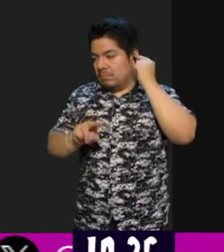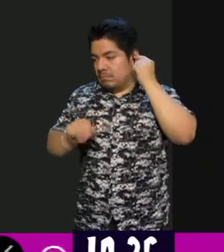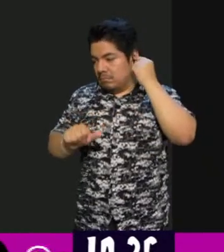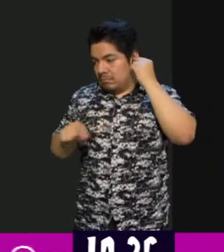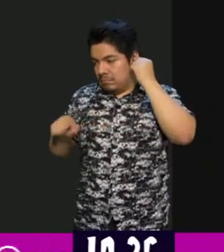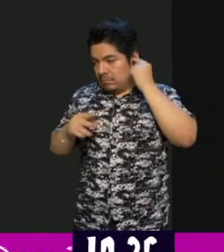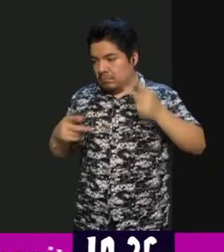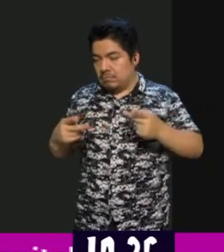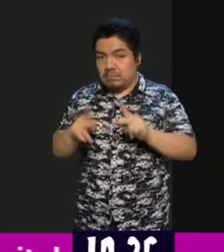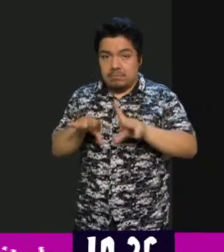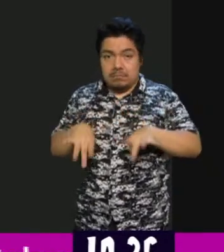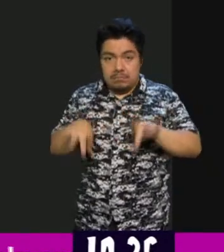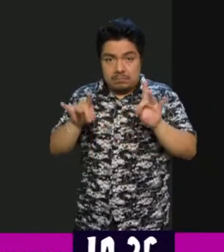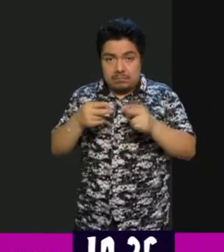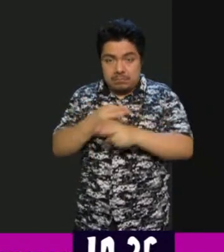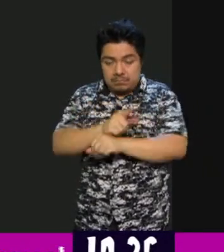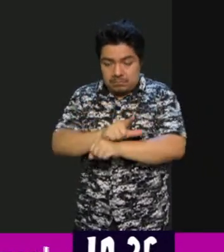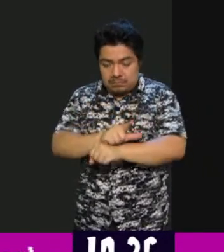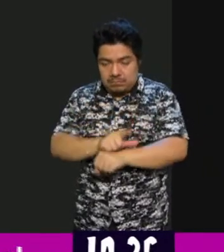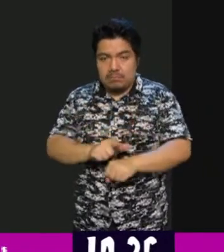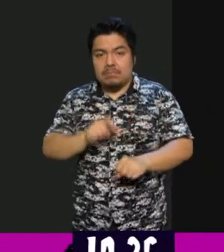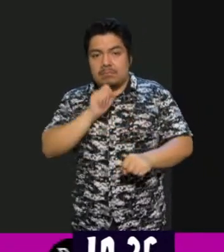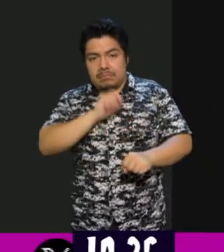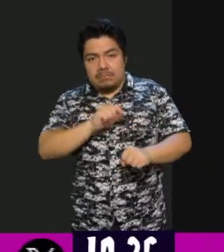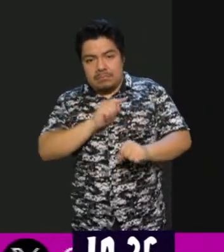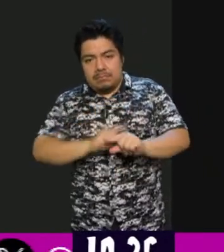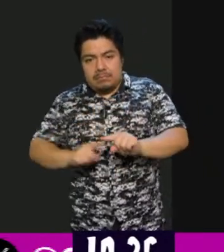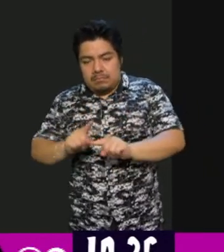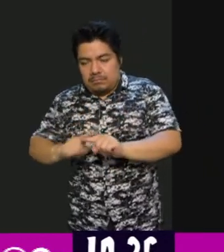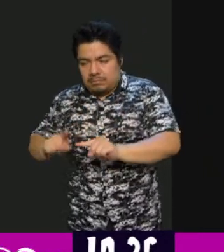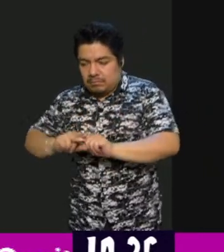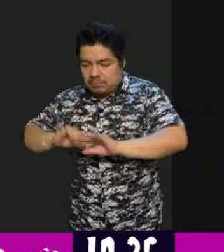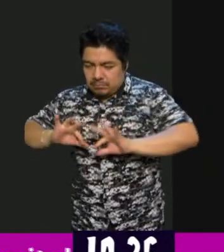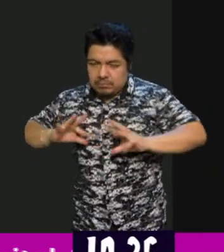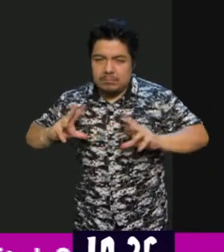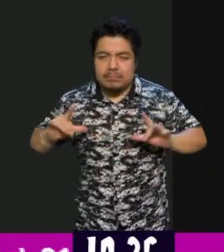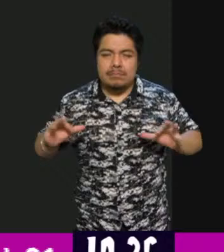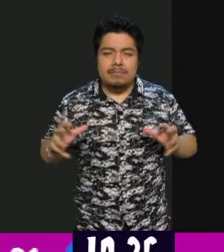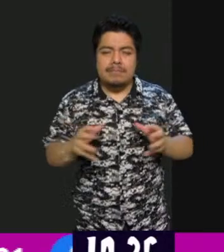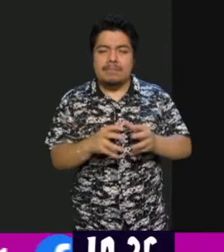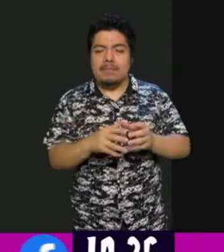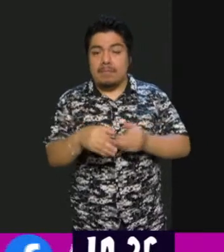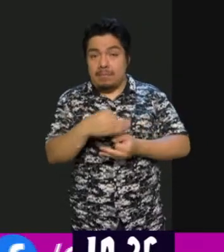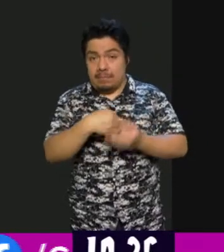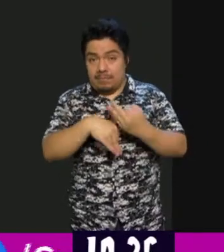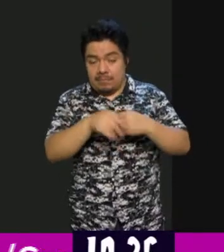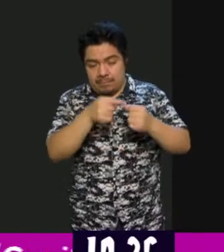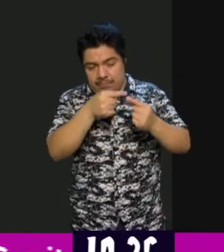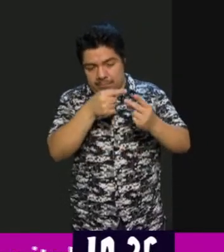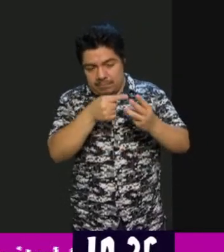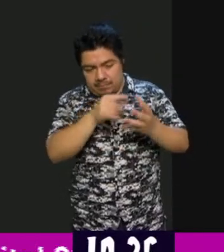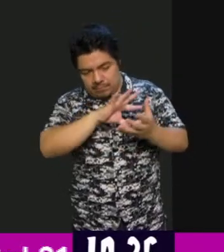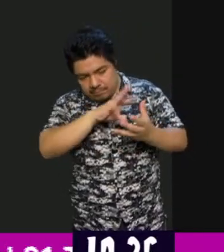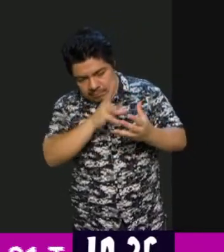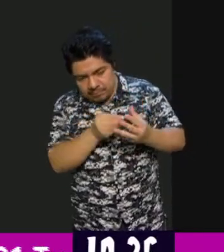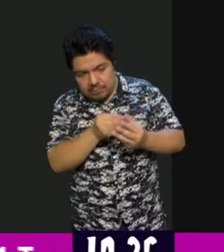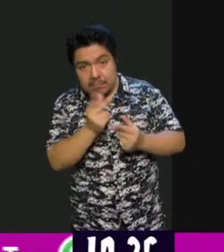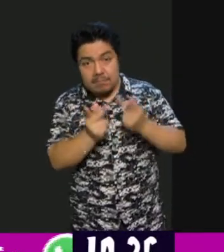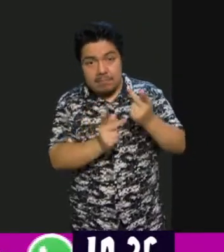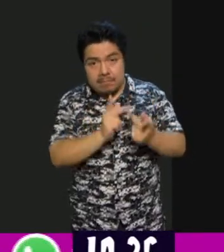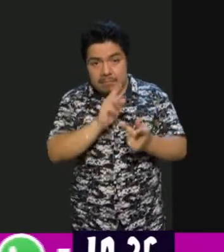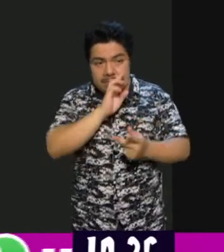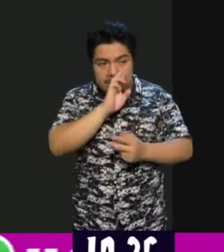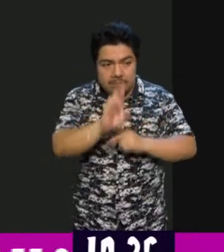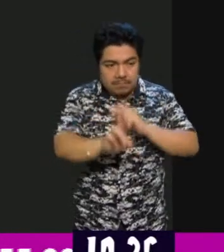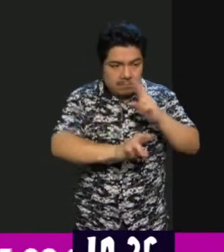Palacio Nacional y bueno, pues hemos hecho una recopilación de todas las pues preguntas y